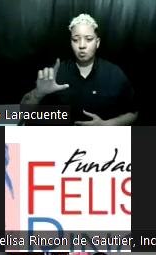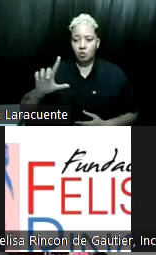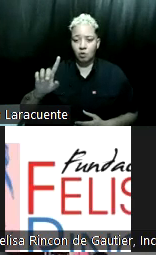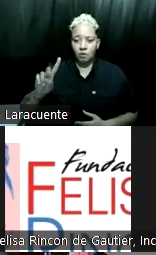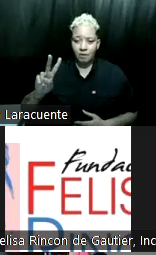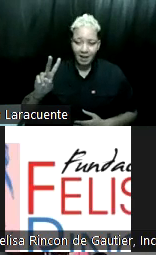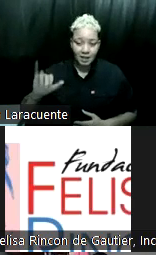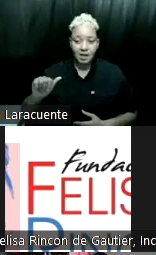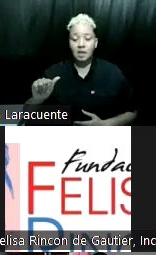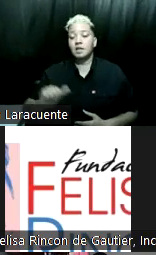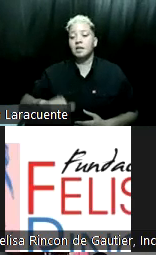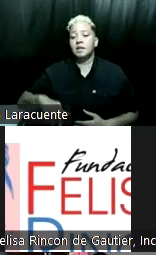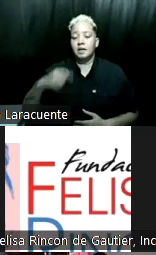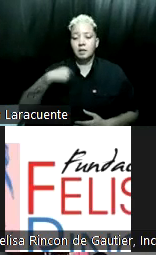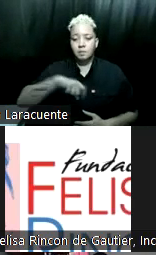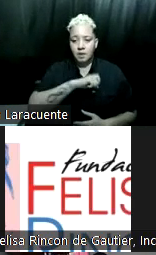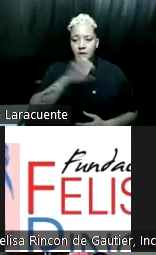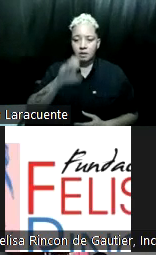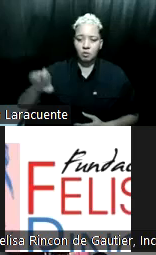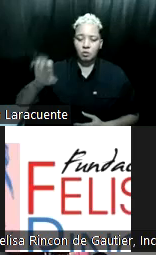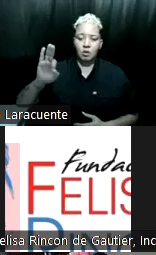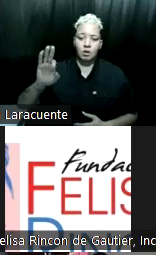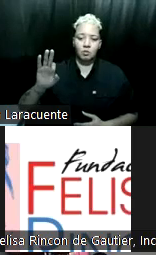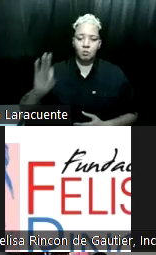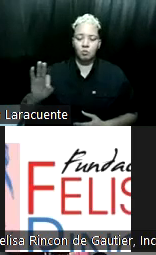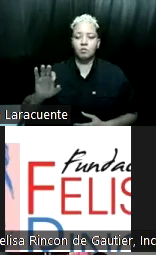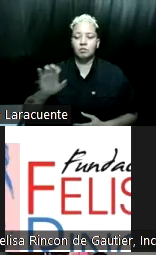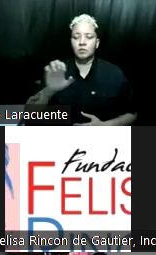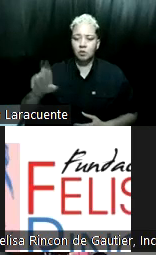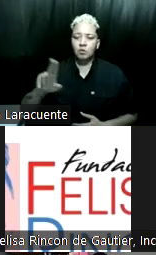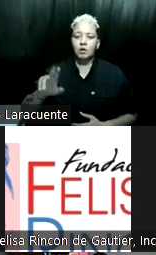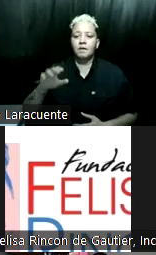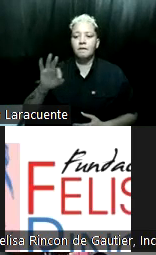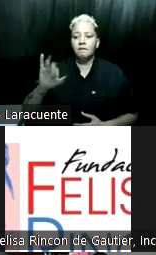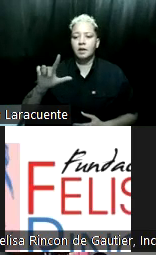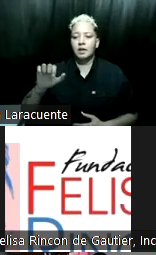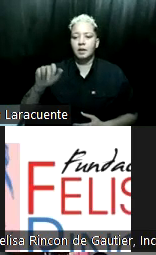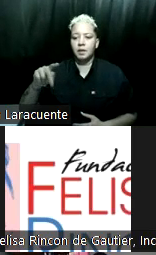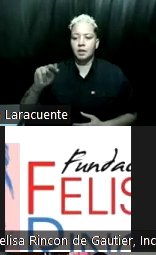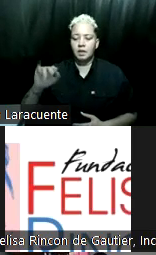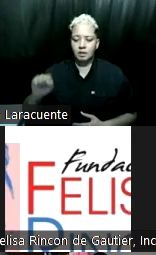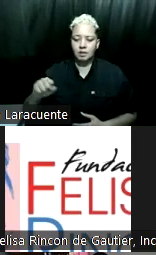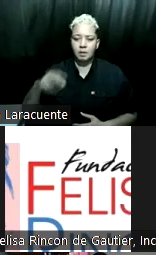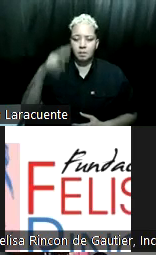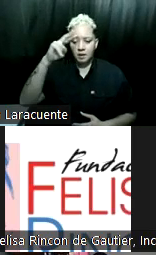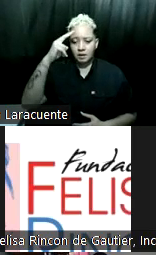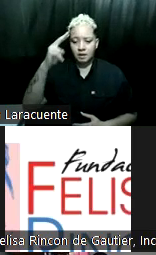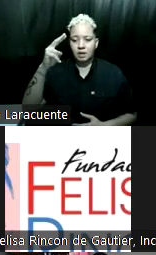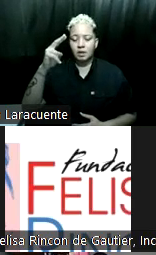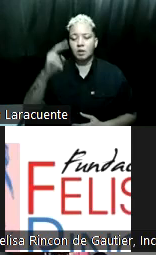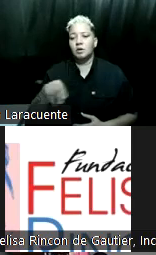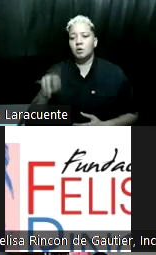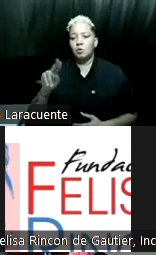España, Estados Unidos, Filipinas, México, República Centroafricana, la Unión